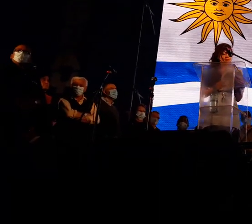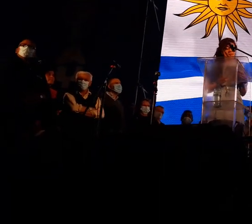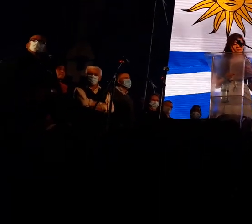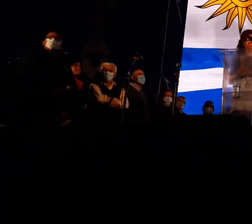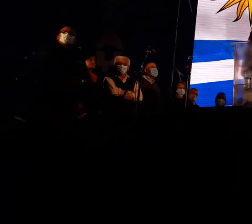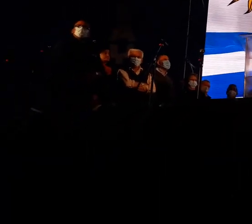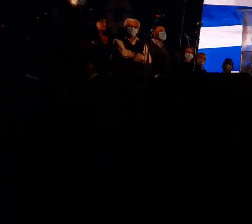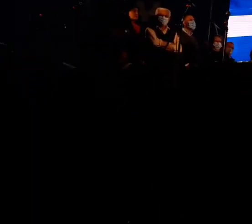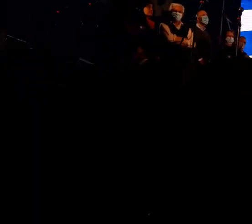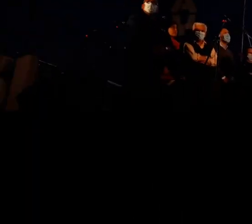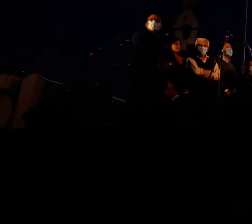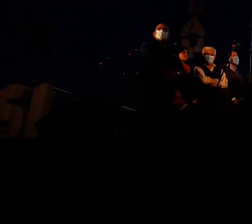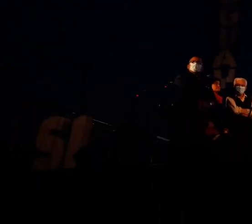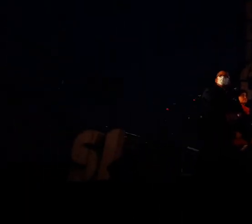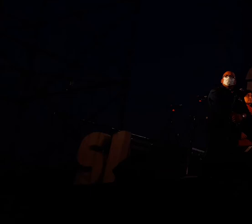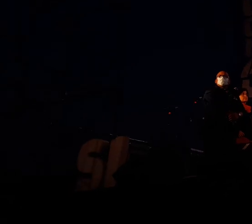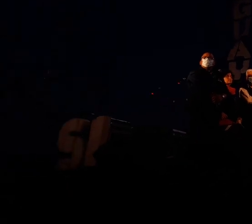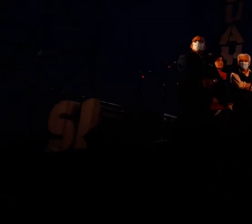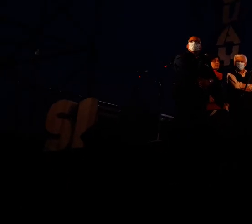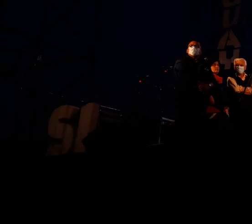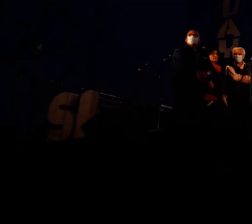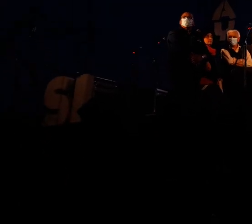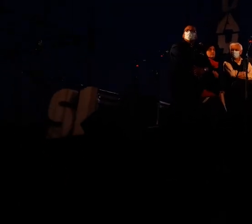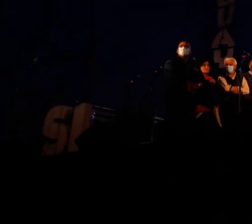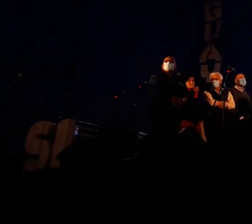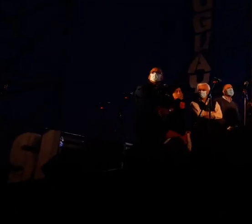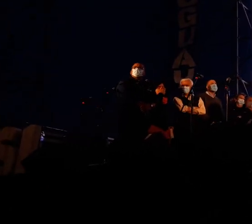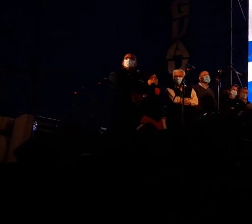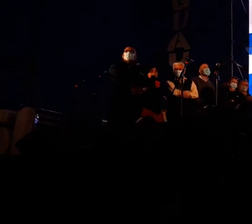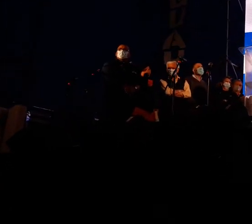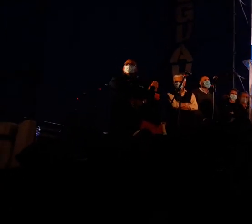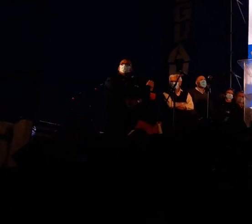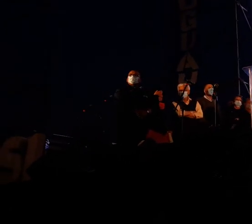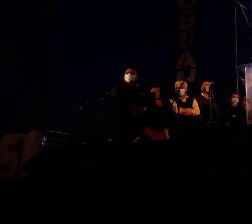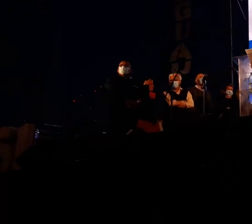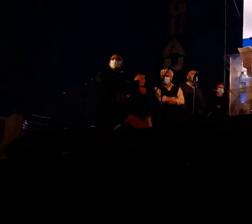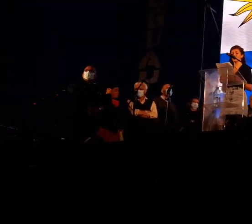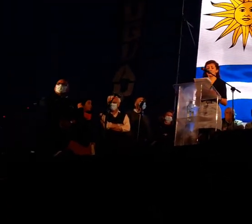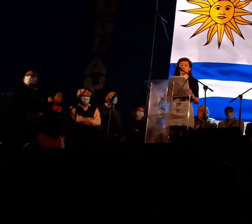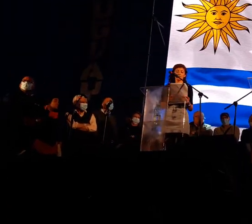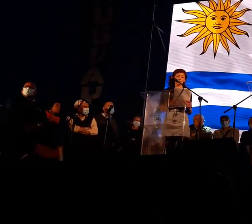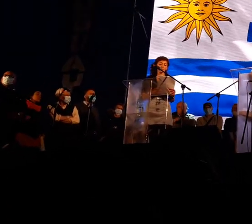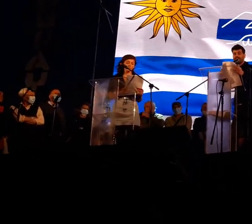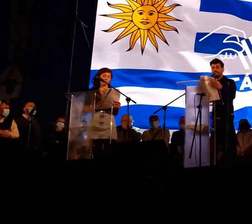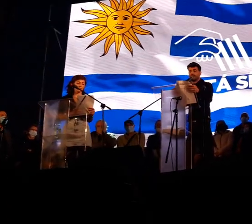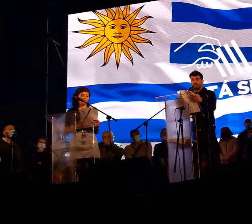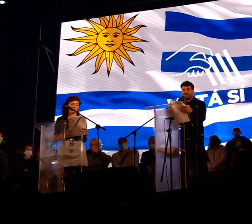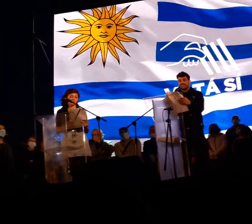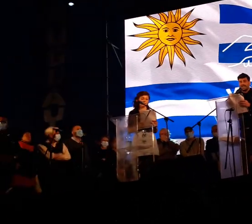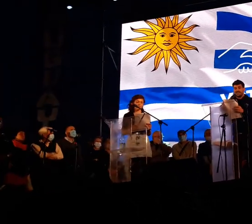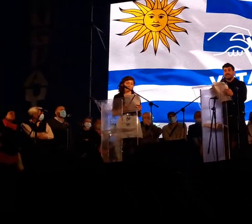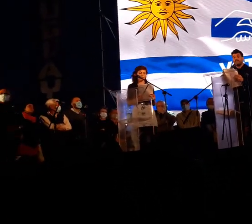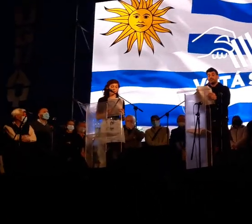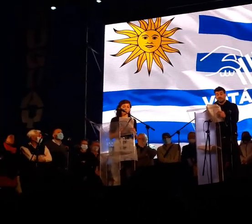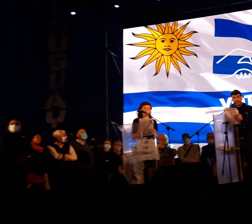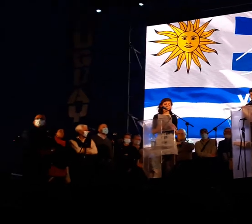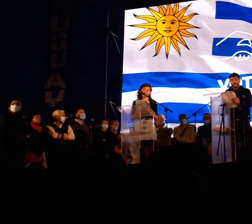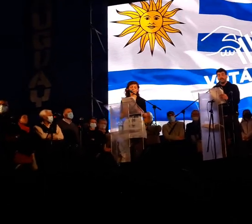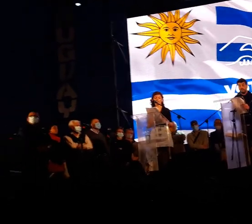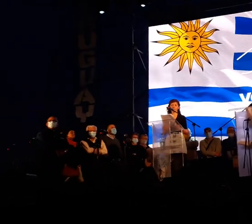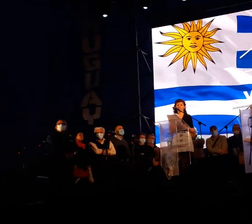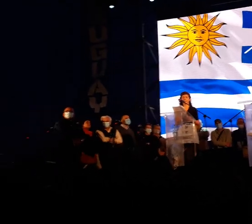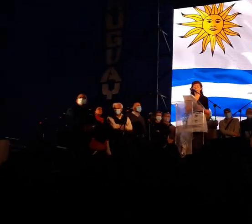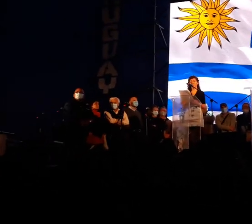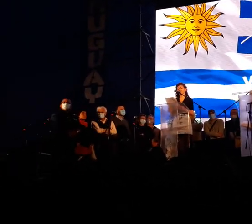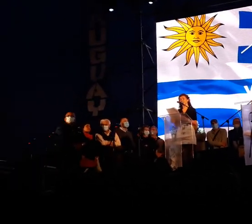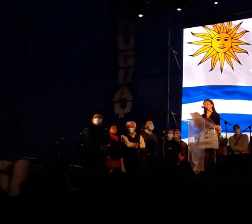a la ciudadanía ante la intervención de la fuerza pública o creando un marco legal impreciso para el echador policial que es funcional